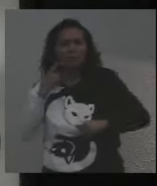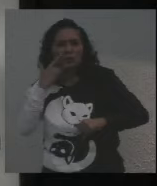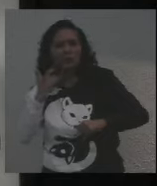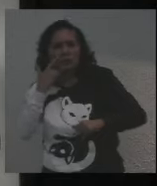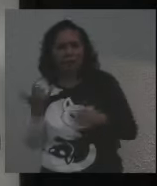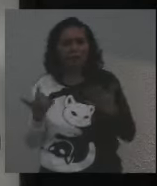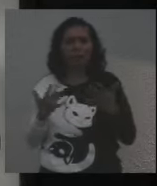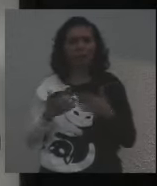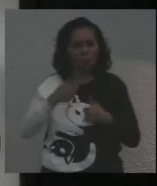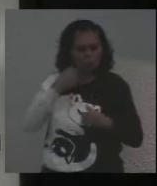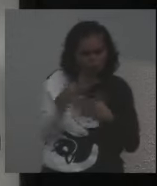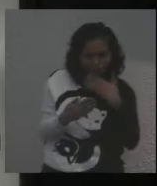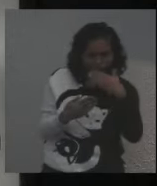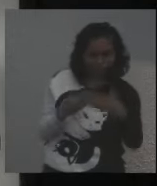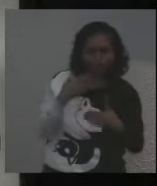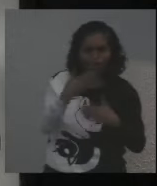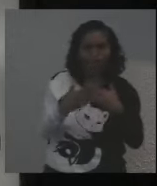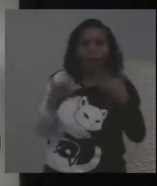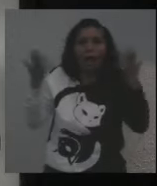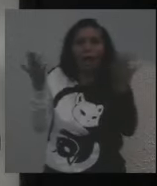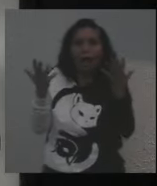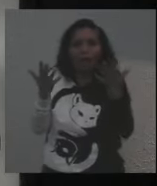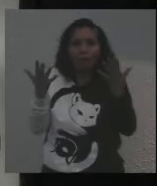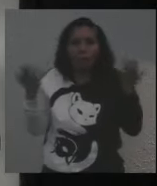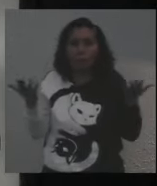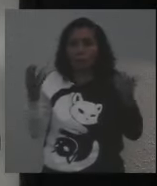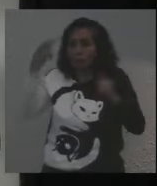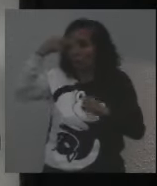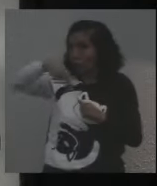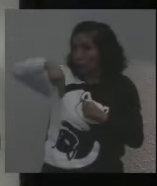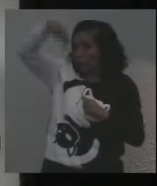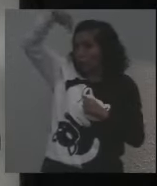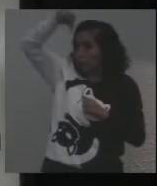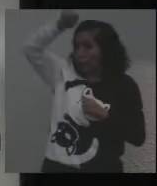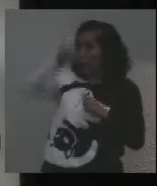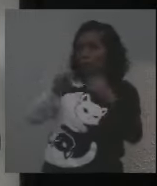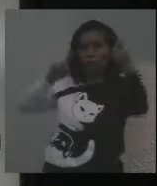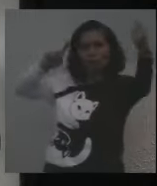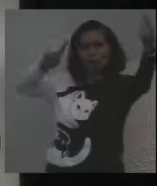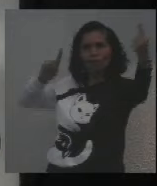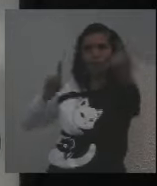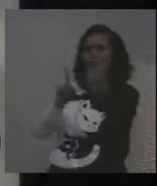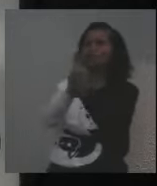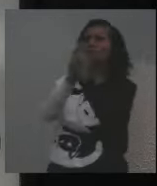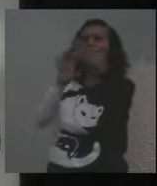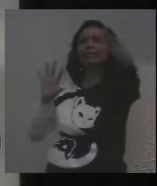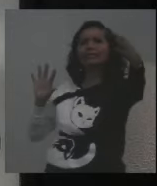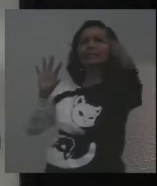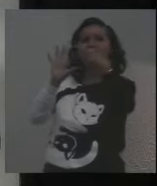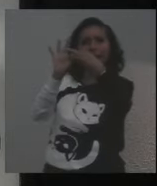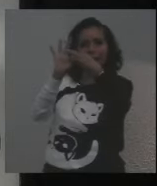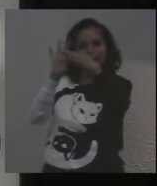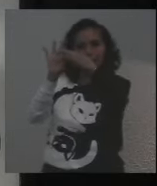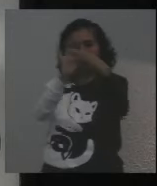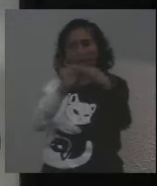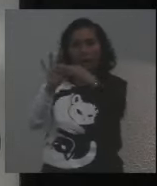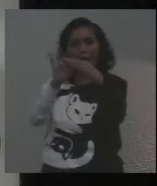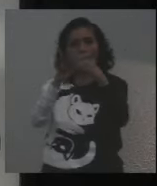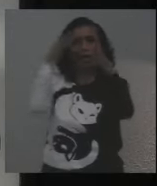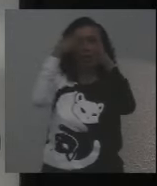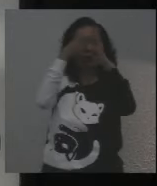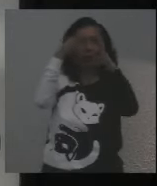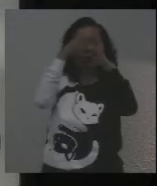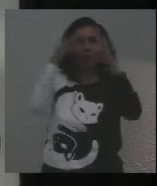trabajando con dedicación hagamos que el norte y el sur se reencuentren definitivamente en el objetivo común del